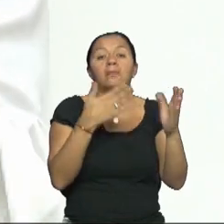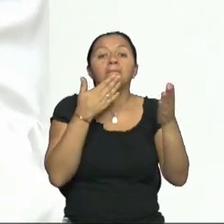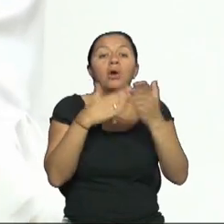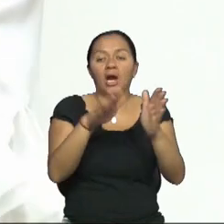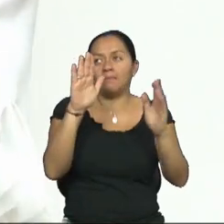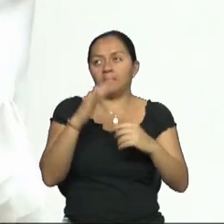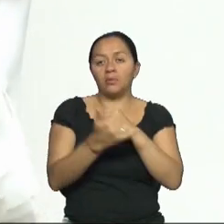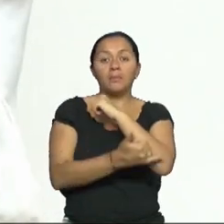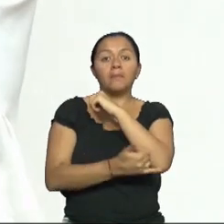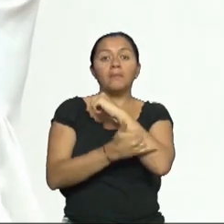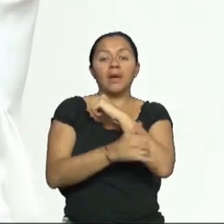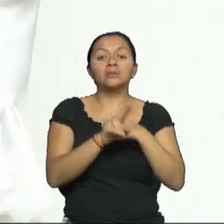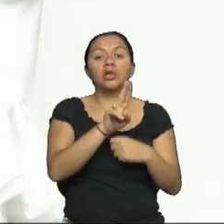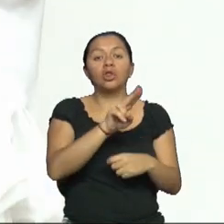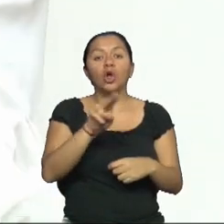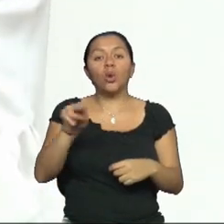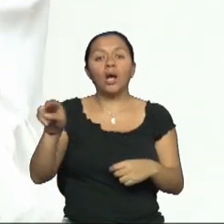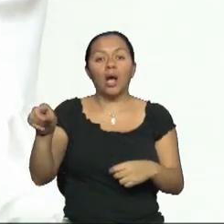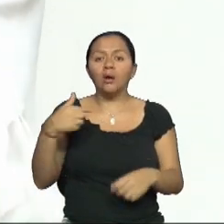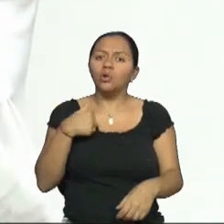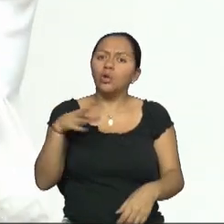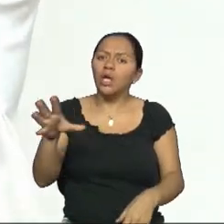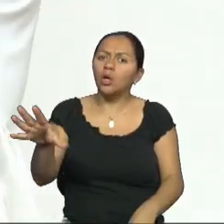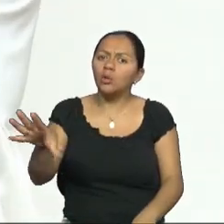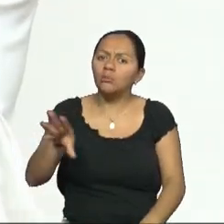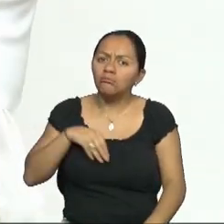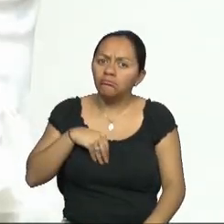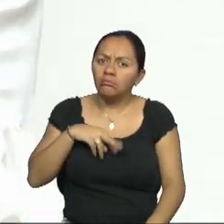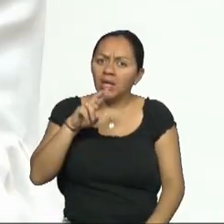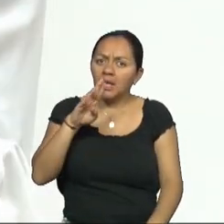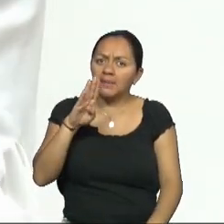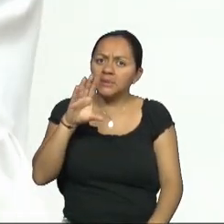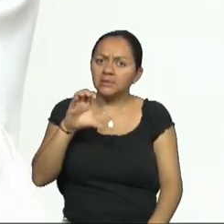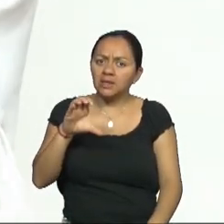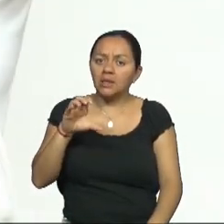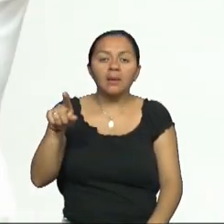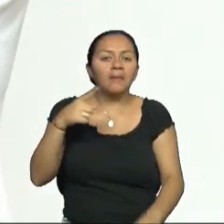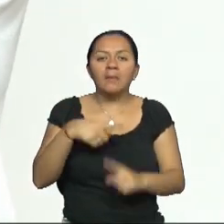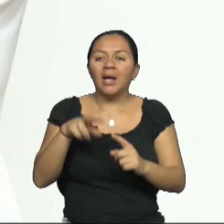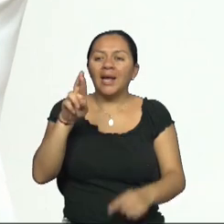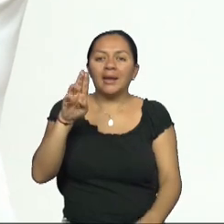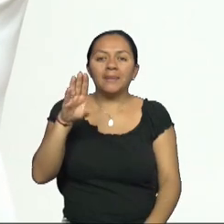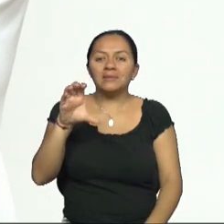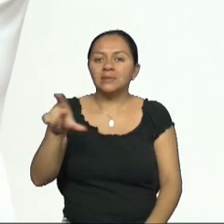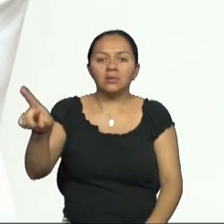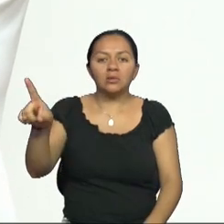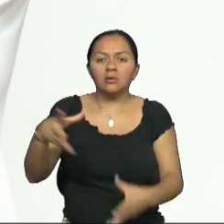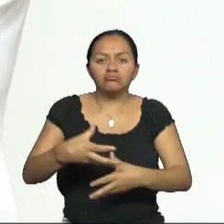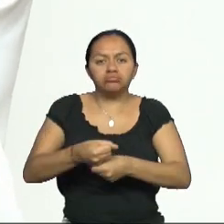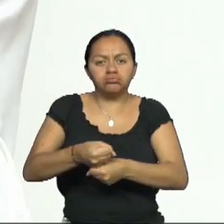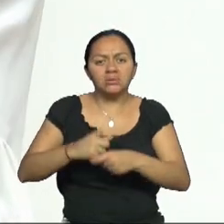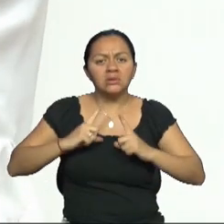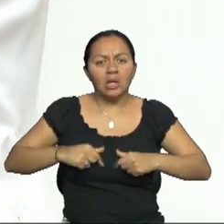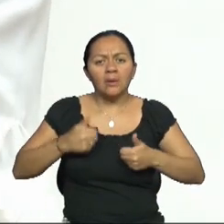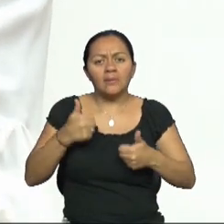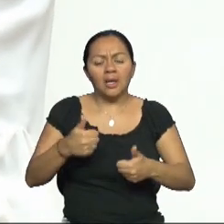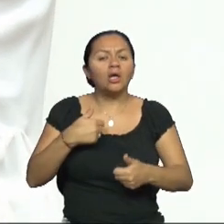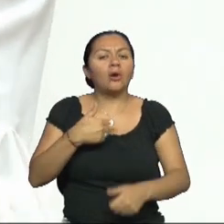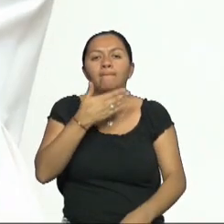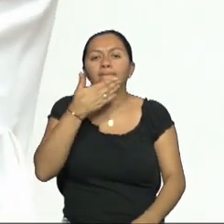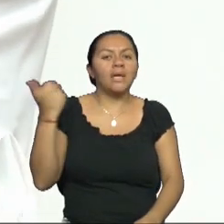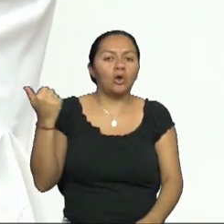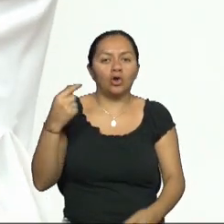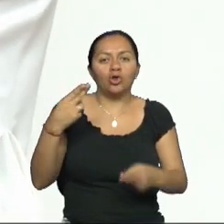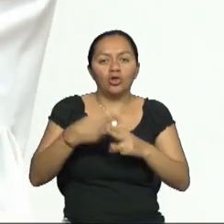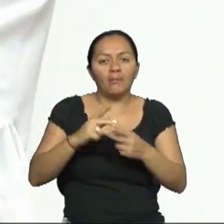que vienen y dicen: nos gustaría tener una estrategia de inclusión de personas con discapacidad en la comunidad. Yo creo que por